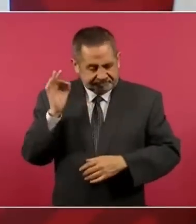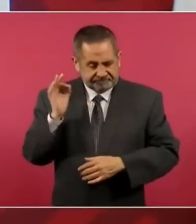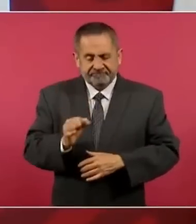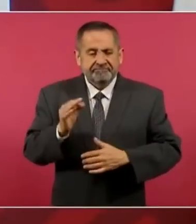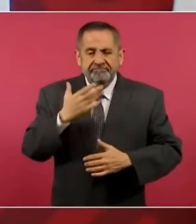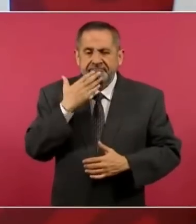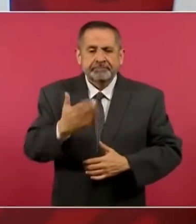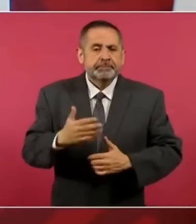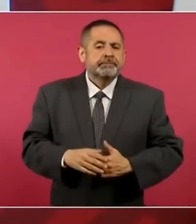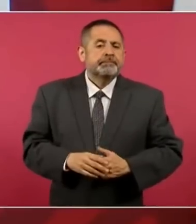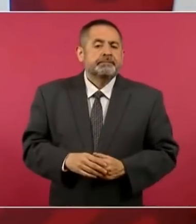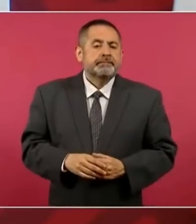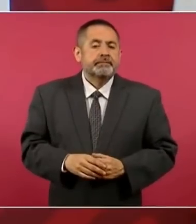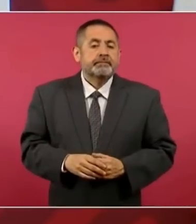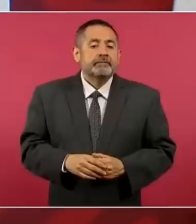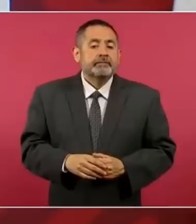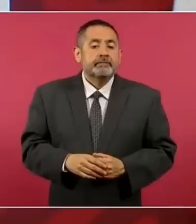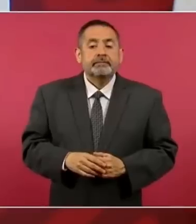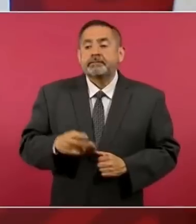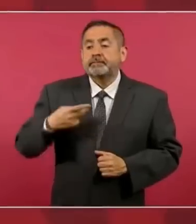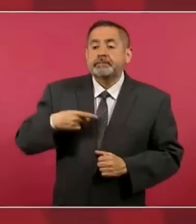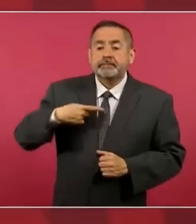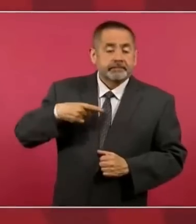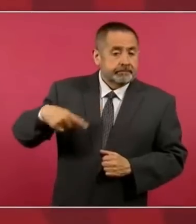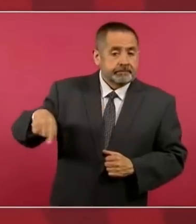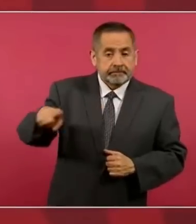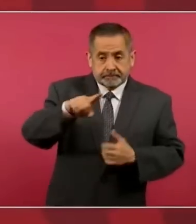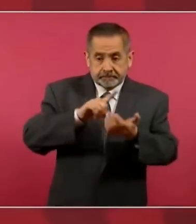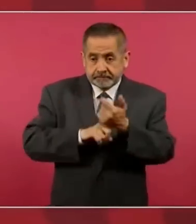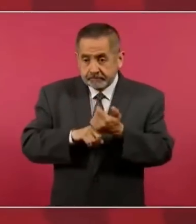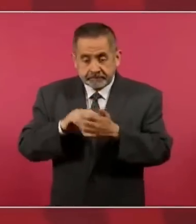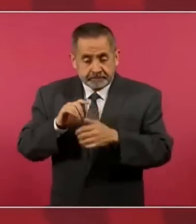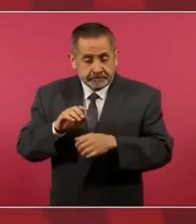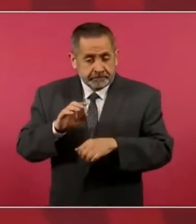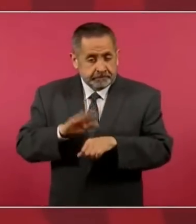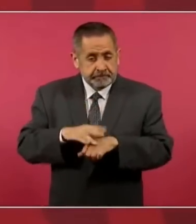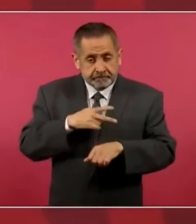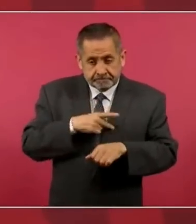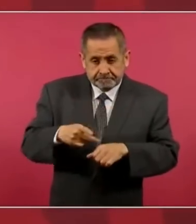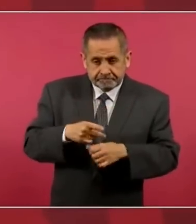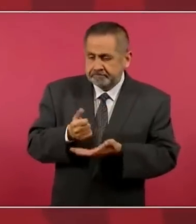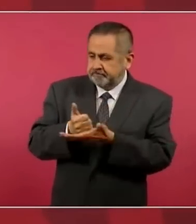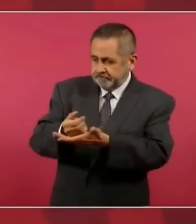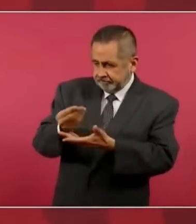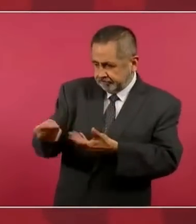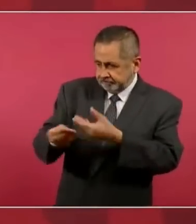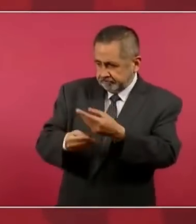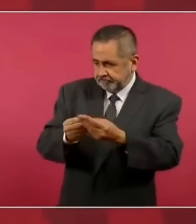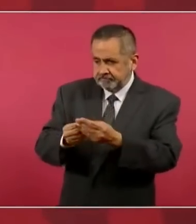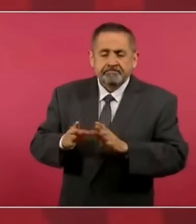de que la gente con menos ingresos se beneficia más,